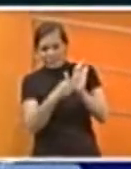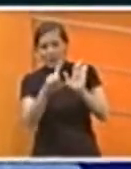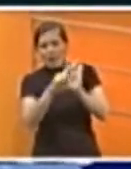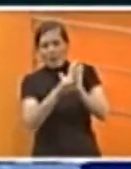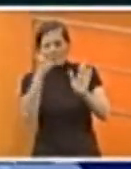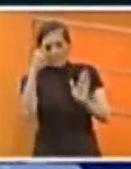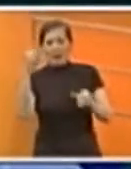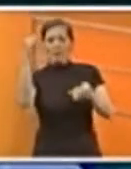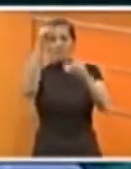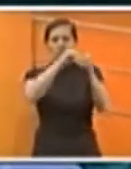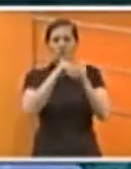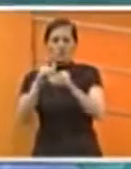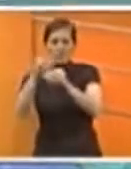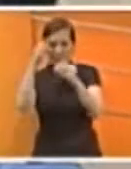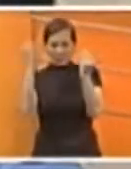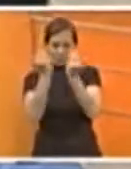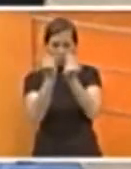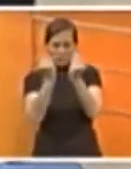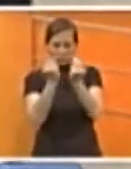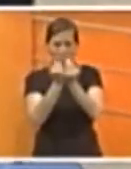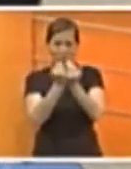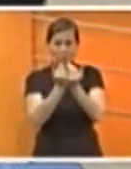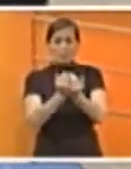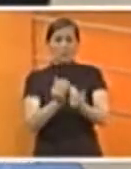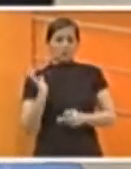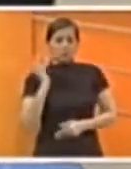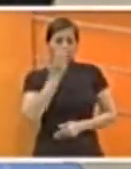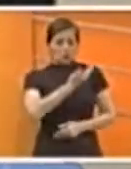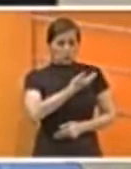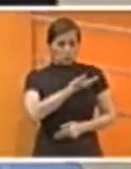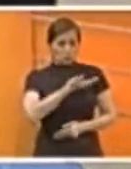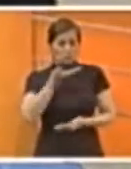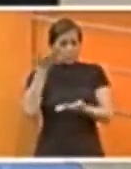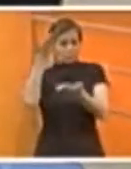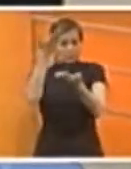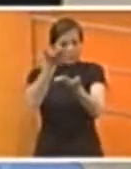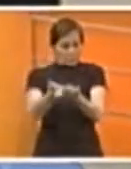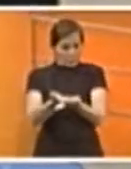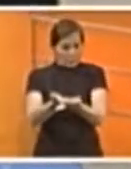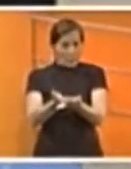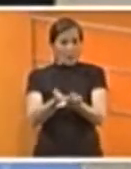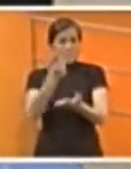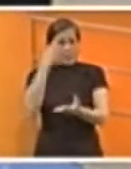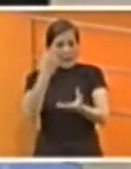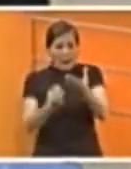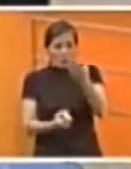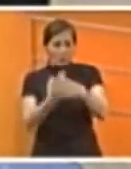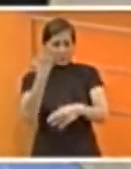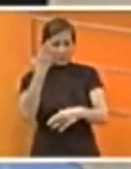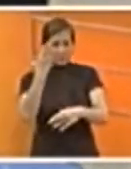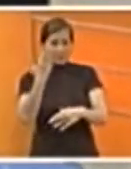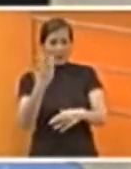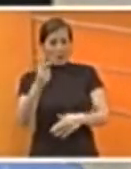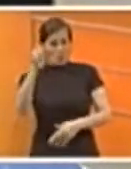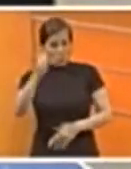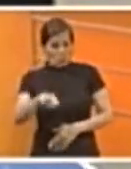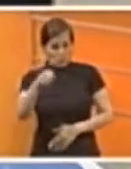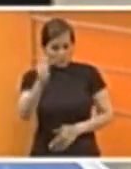tema para adelantar su análisis. Planteamos entrar a las resultas de un juicio y no al inicio.